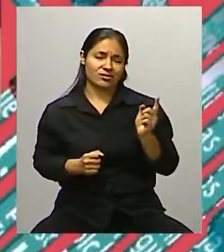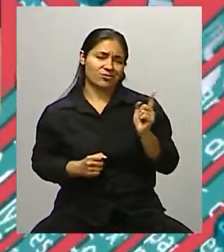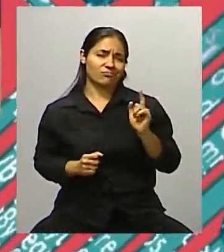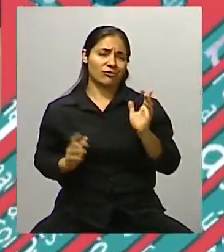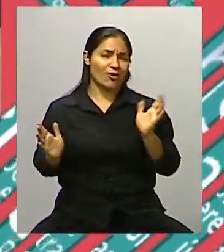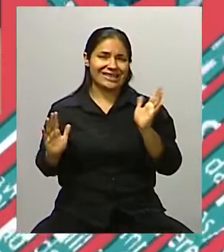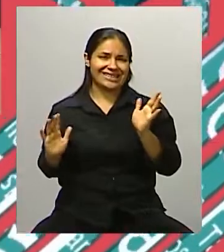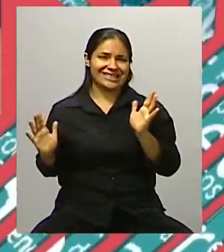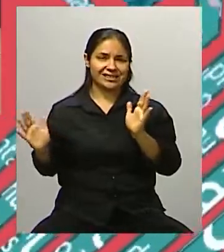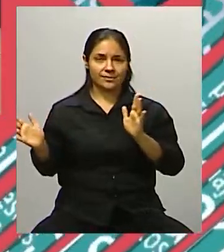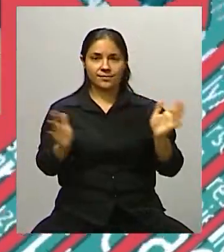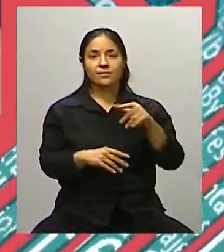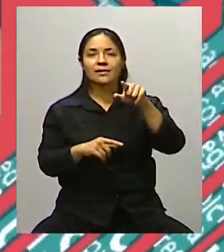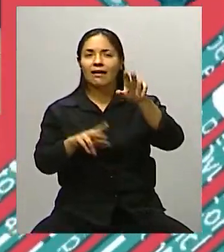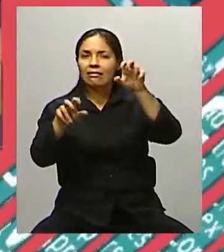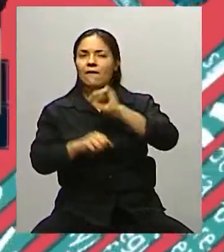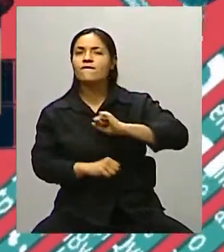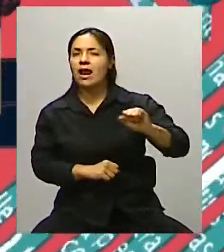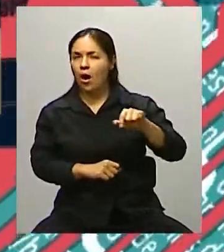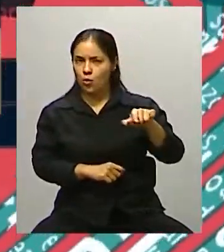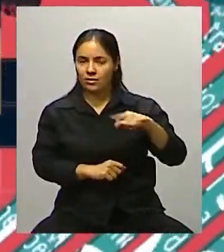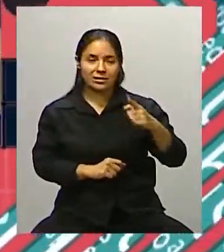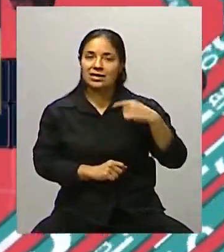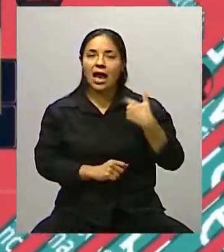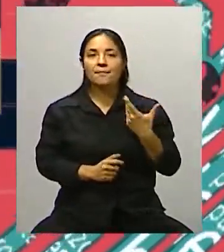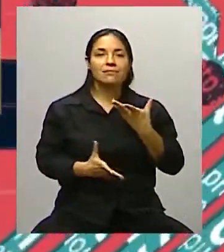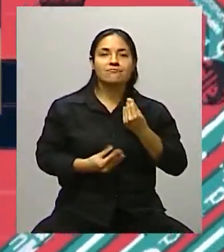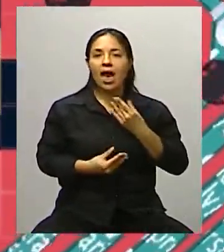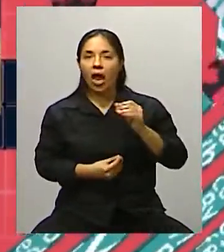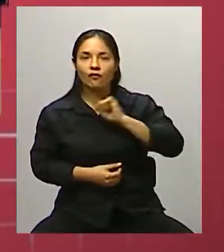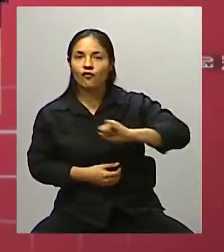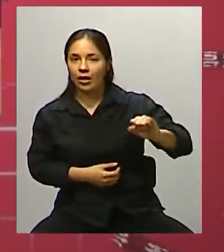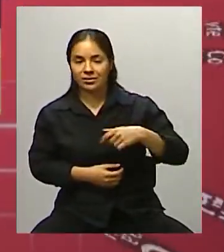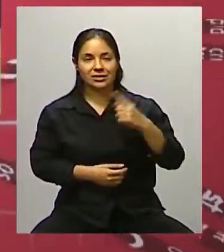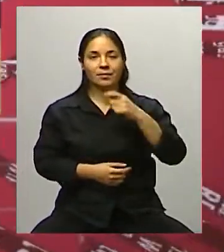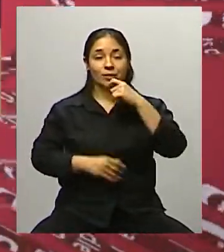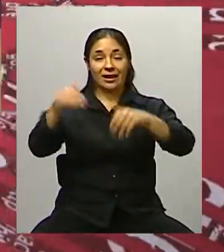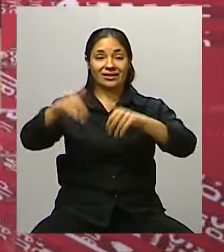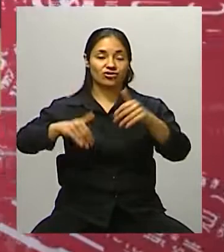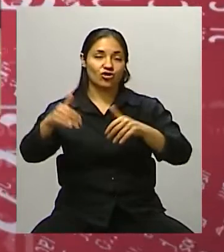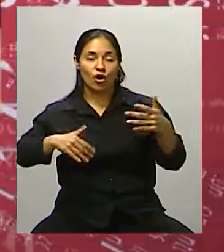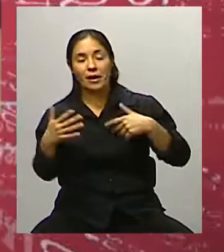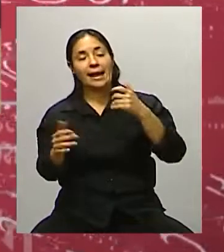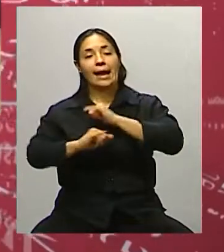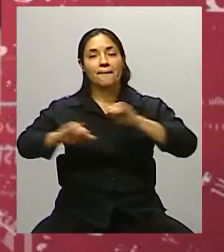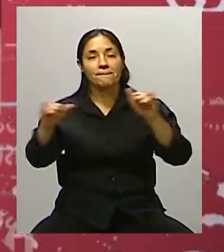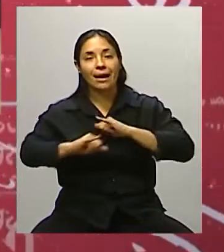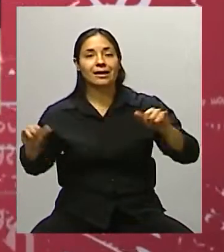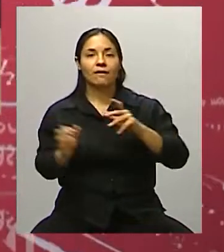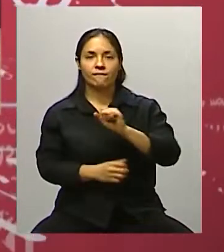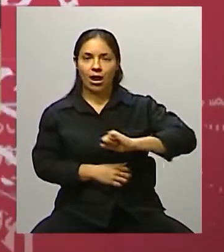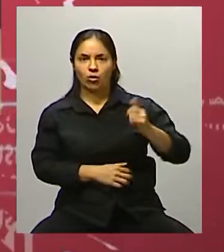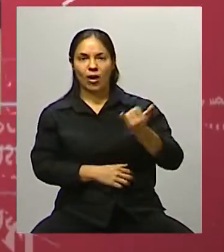Digo, siempre el fantasma del fraude aparece, sobre todo cuando hay elecciones, en la campaña aparece, pero estadísticamente